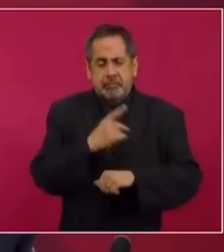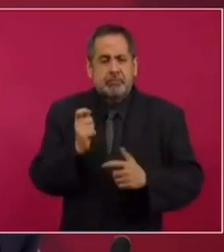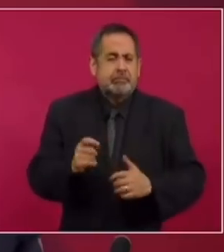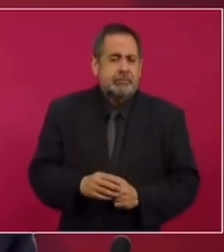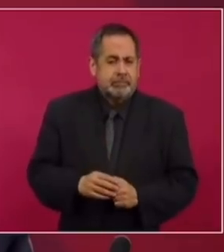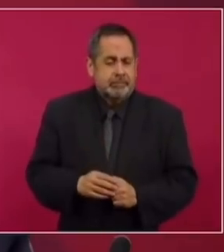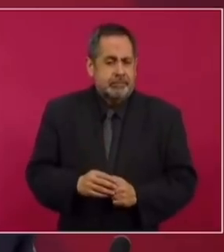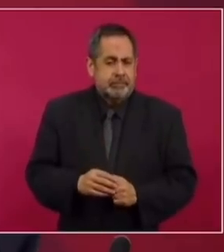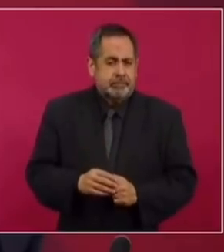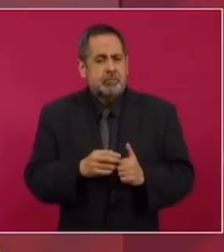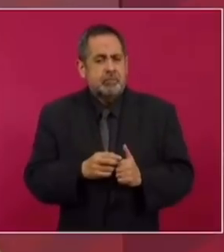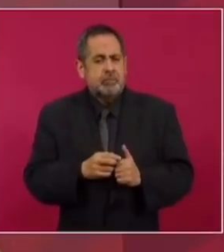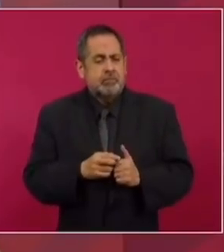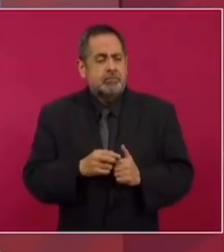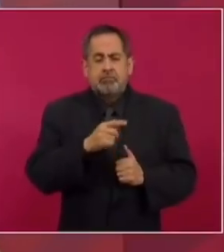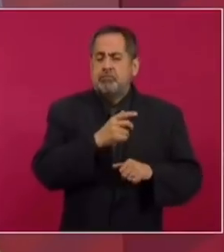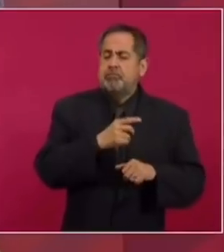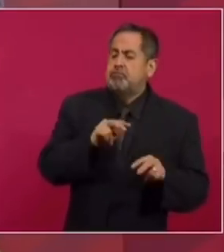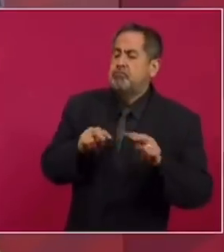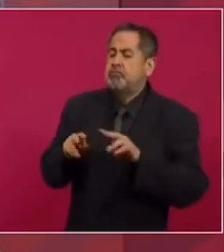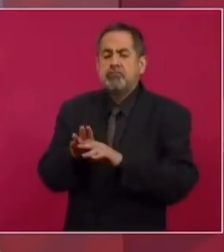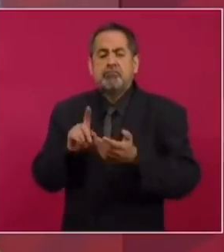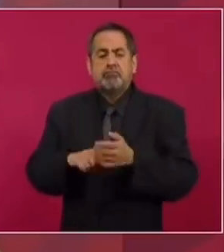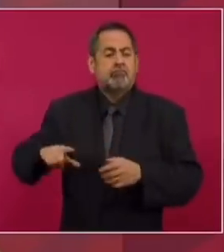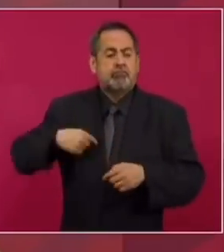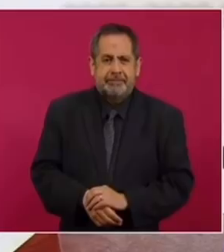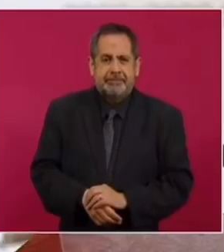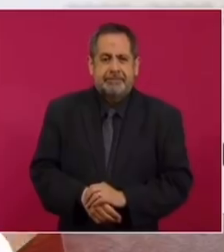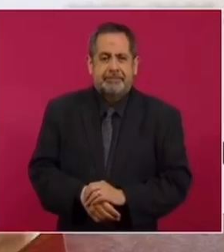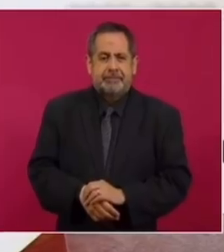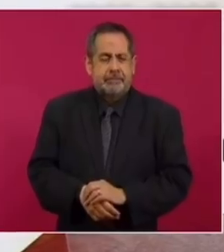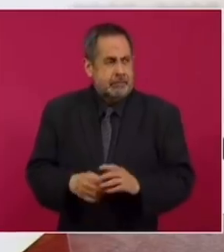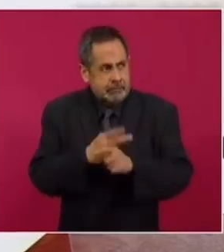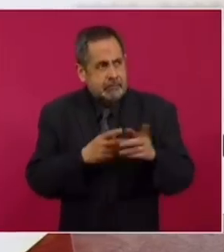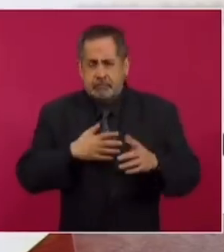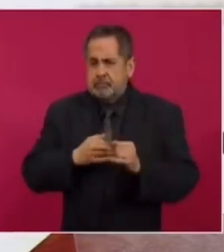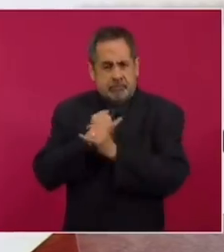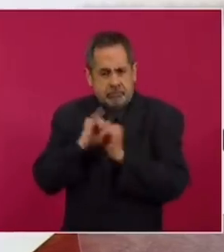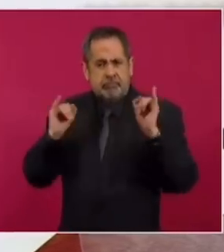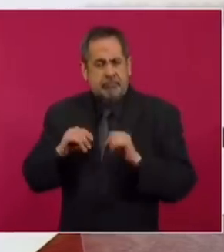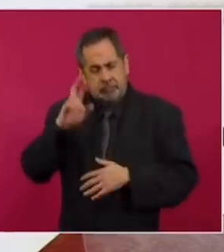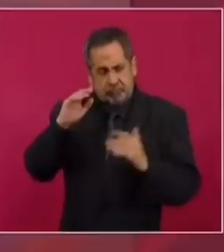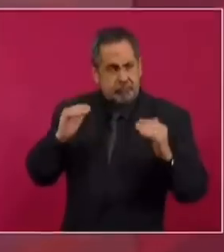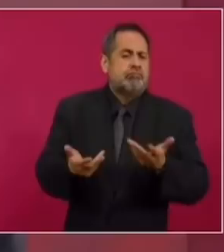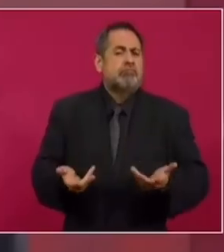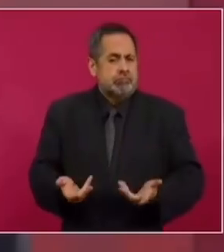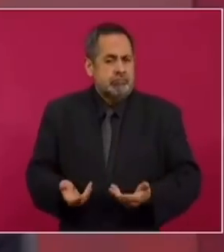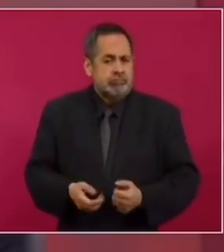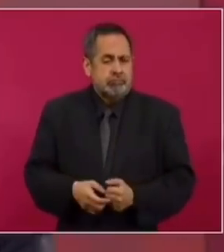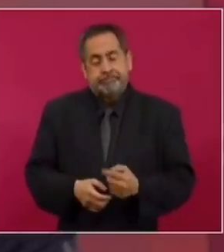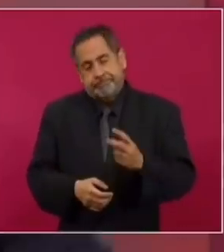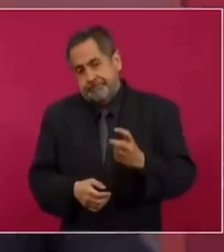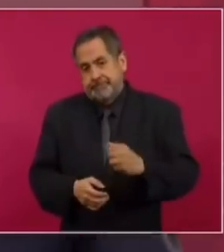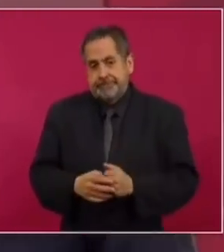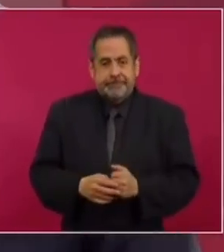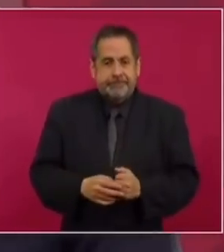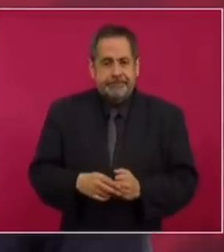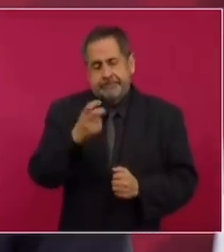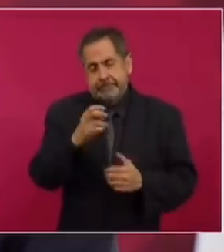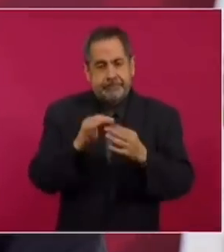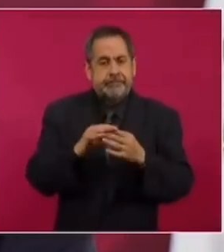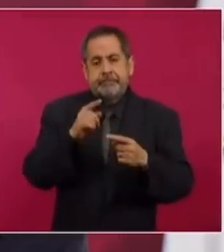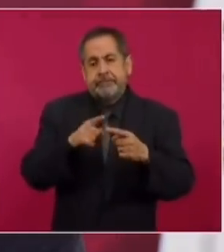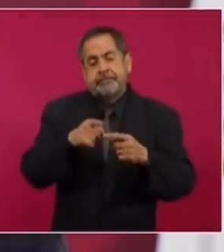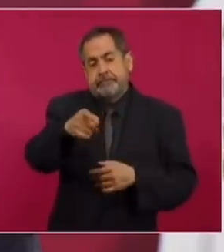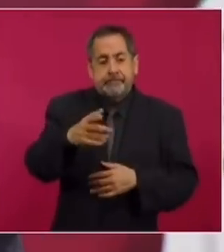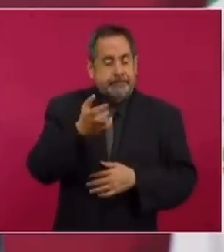qué se sitúan como una especie de gobierno mundial, la independencia y la soberanía de los pueblos? Entonces, esas cuestiones,